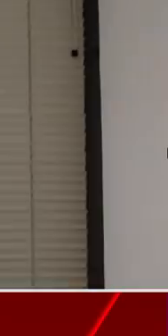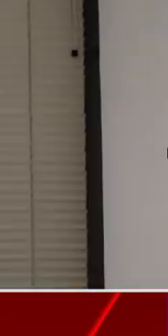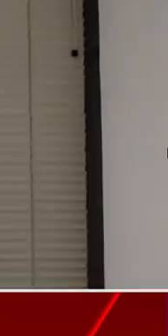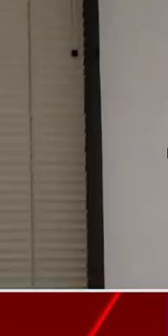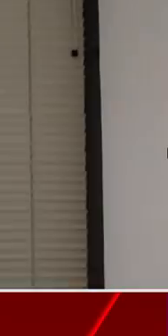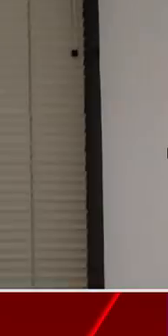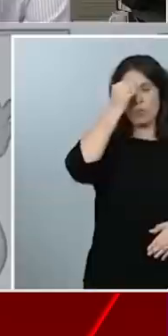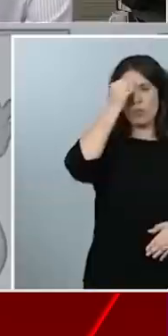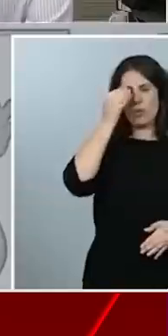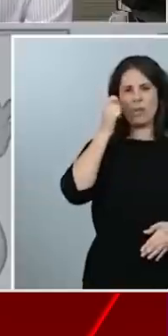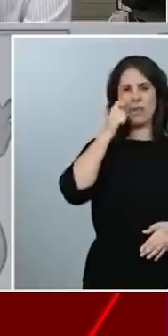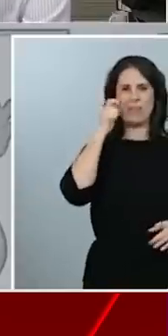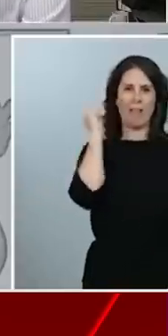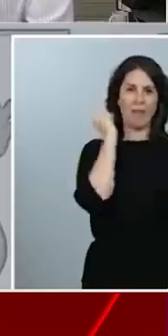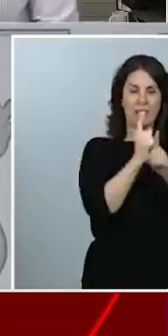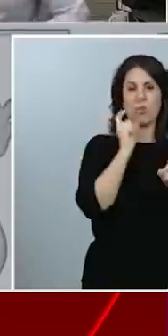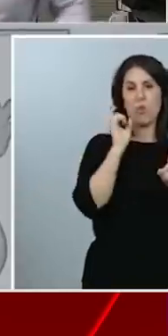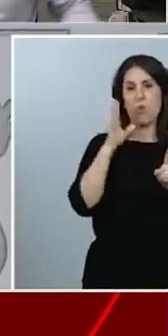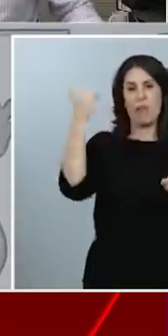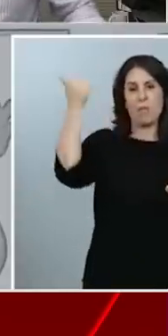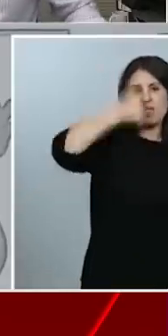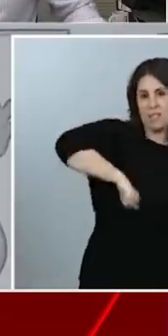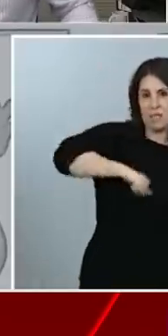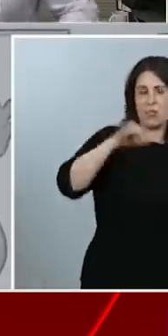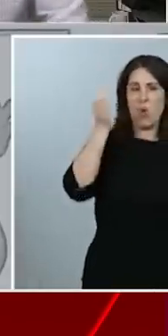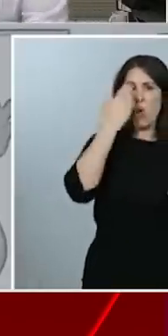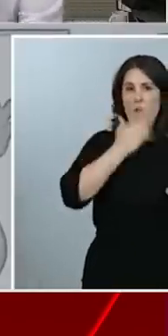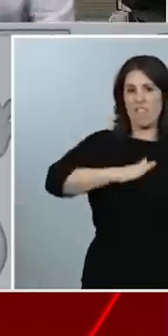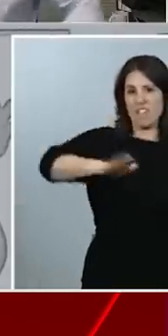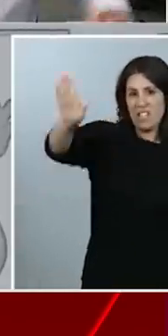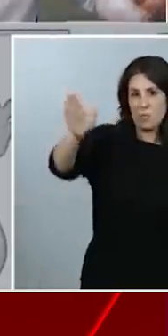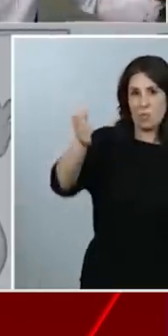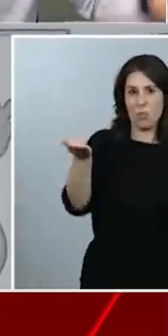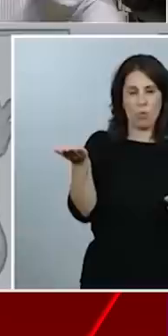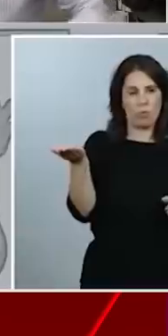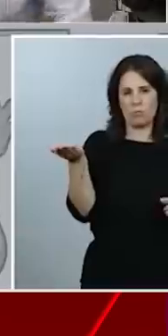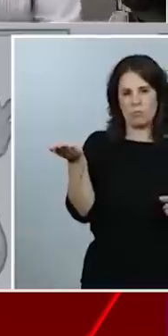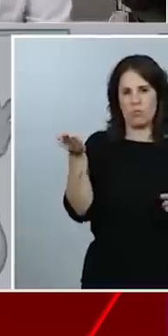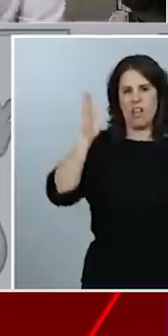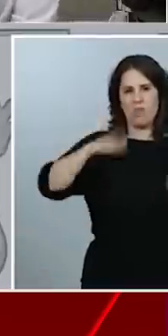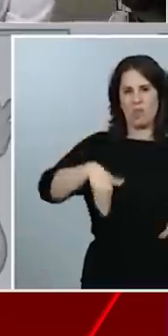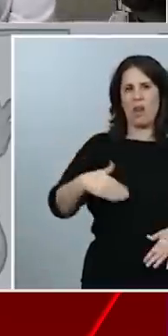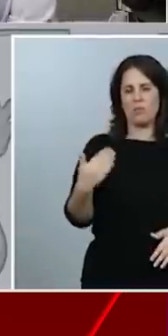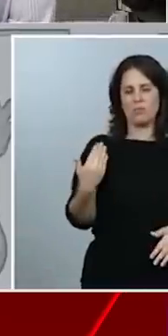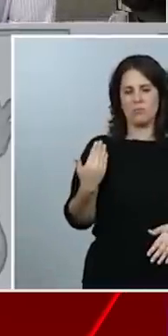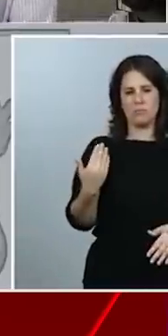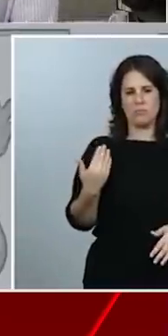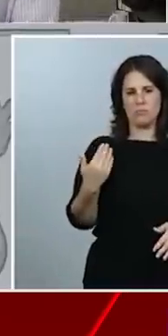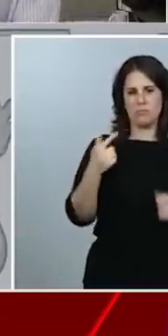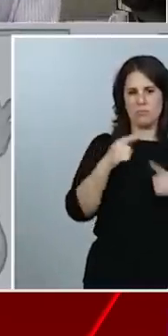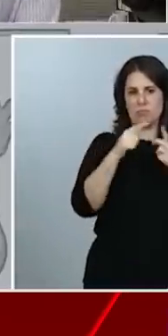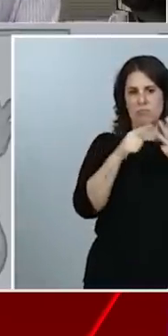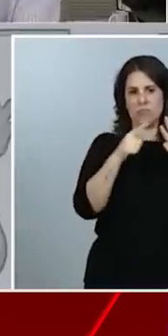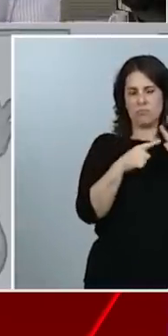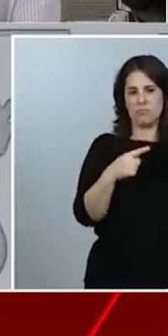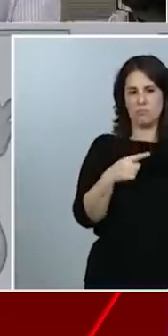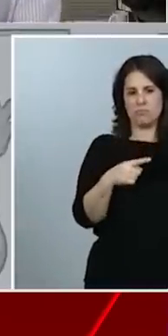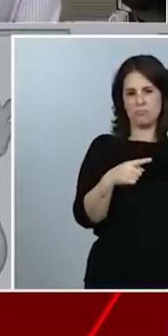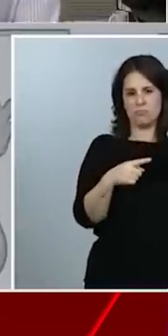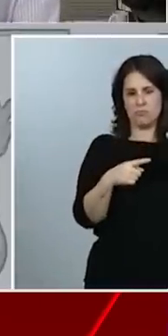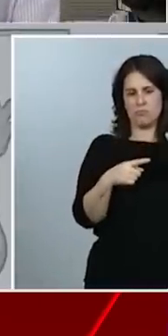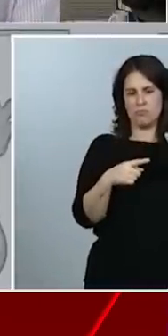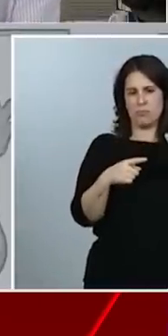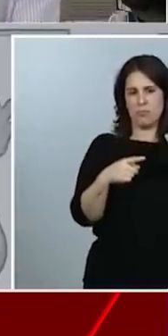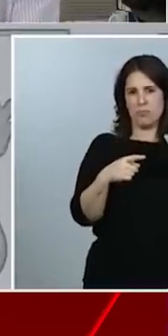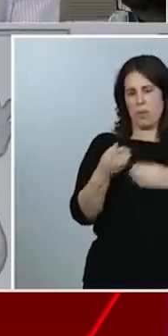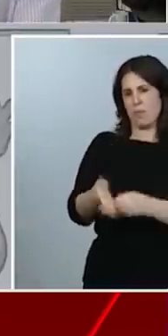Derecho, porque me imagino que ahora no dirán que Vicente Vallés también viene de la caverna, que si los fachas, que si el hijo secreto de Mussolini, este tipo de tonterías que